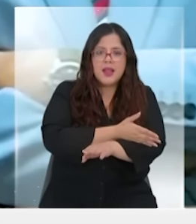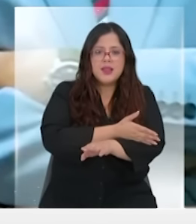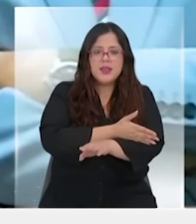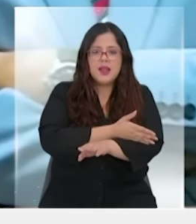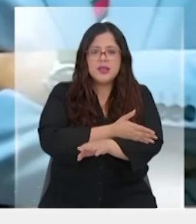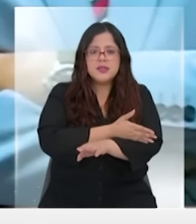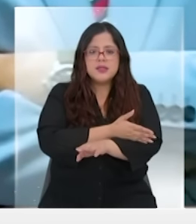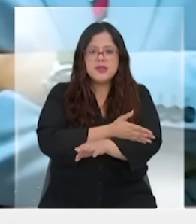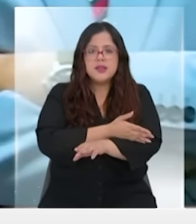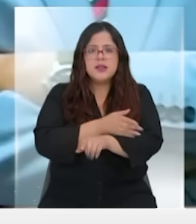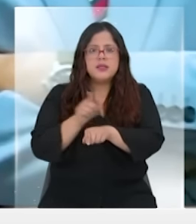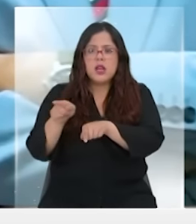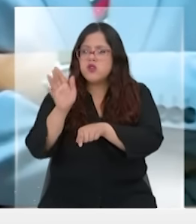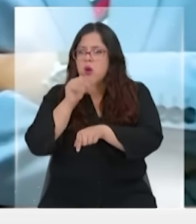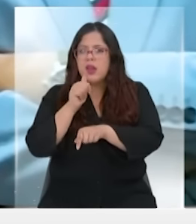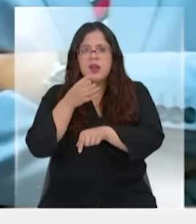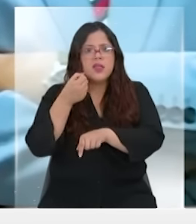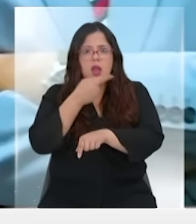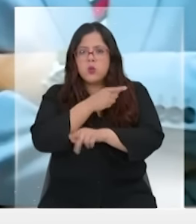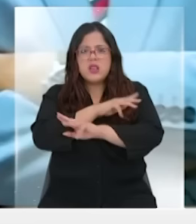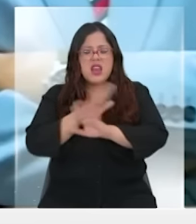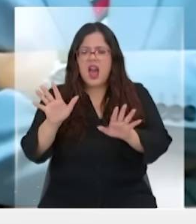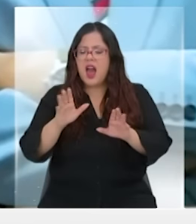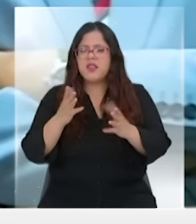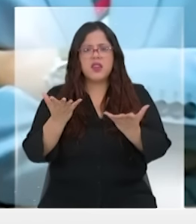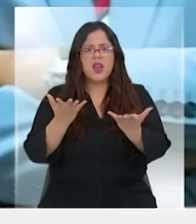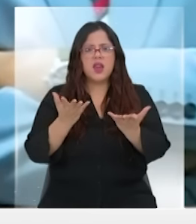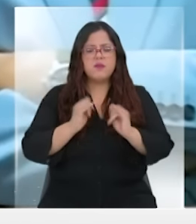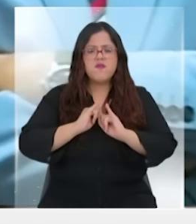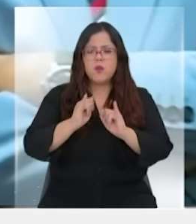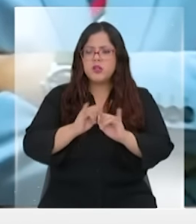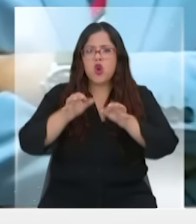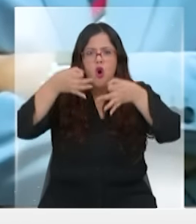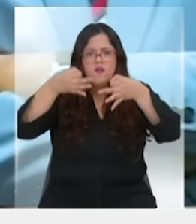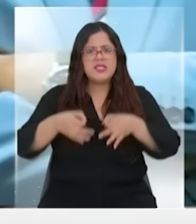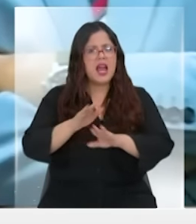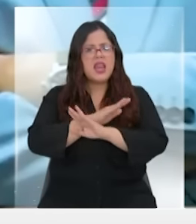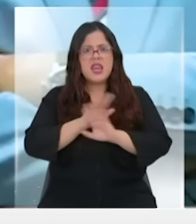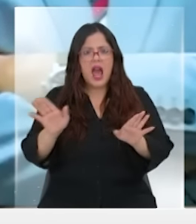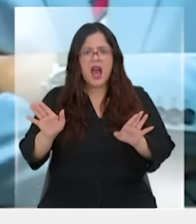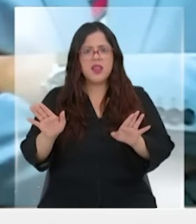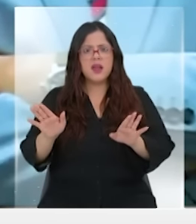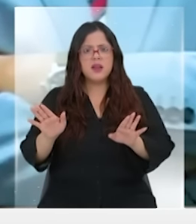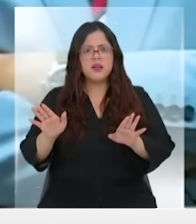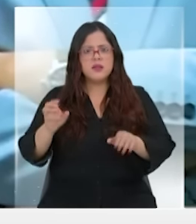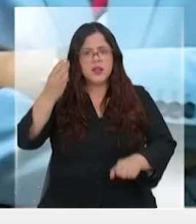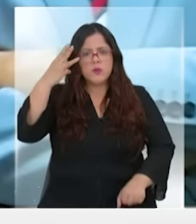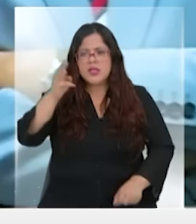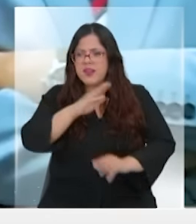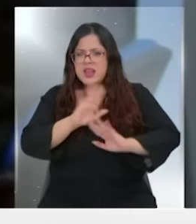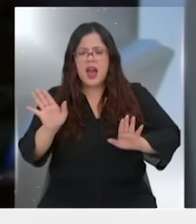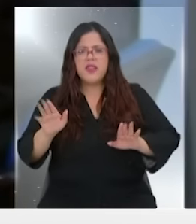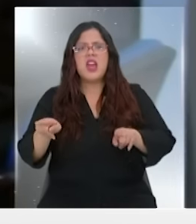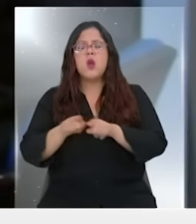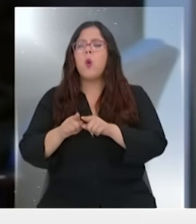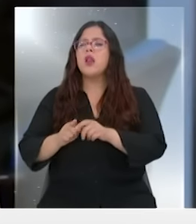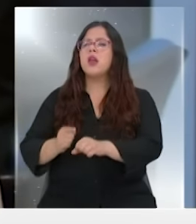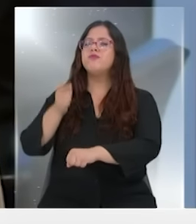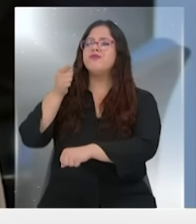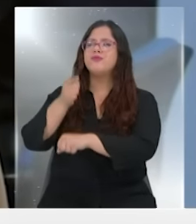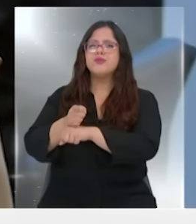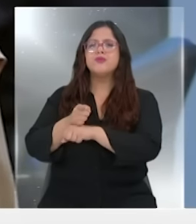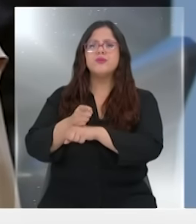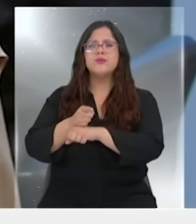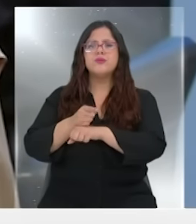que me diera ninguna denuncia ni ninguna comunicación oficial a autoridades superiores por parte del imputado, ordenó llevar adelante diligencias